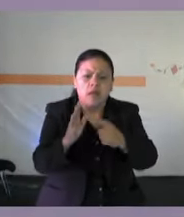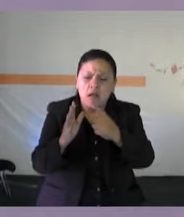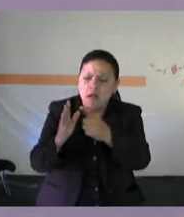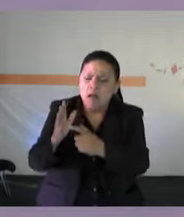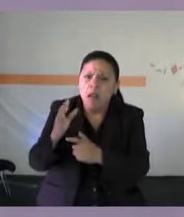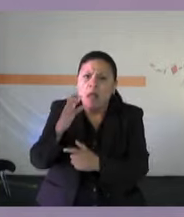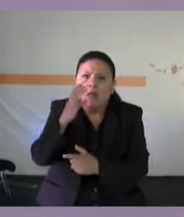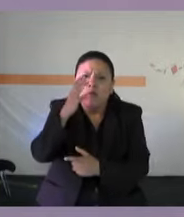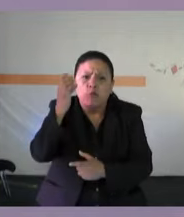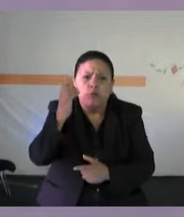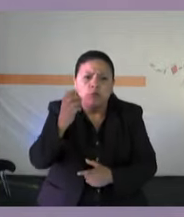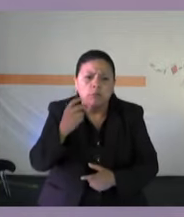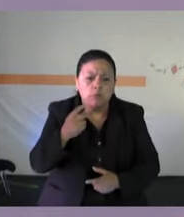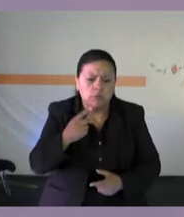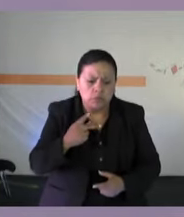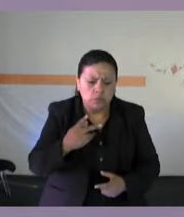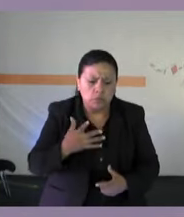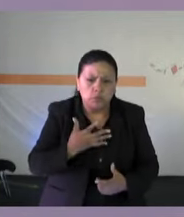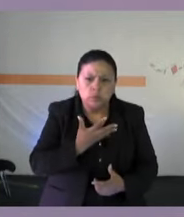que por favor la busquen.